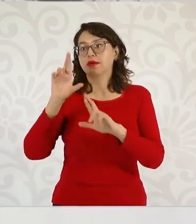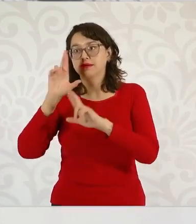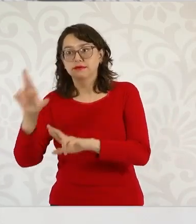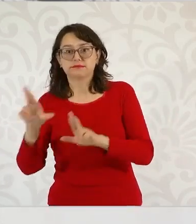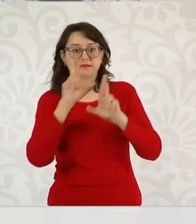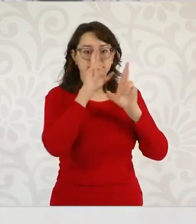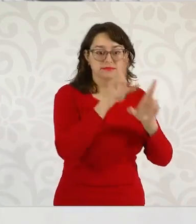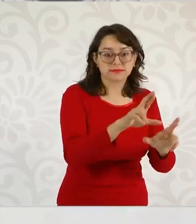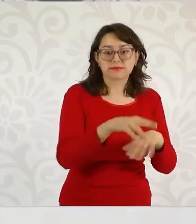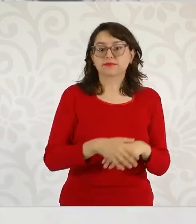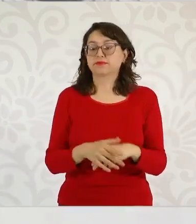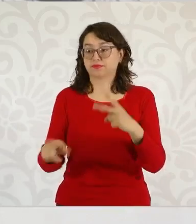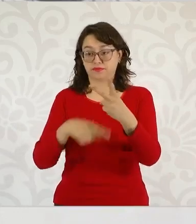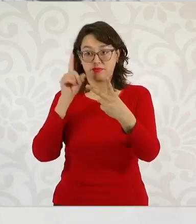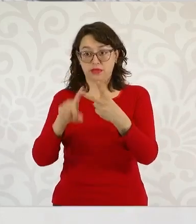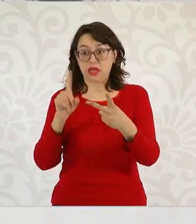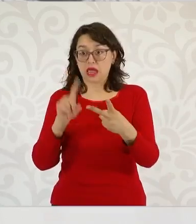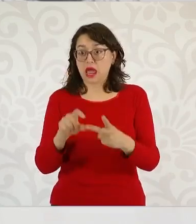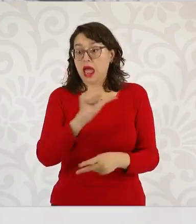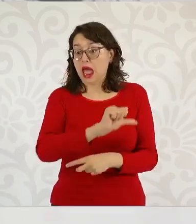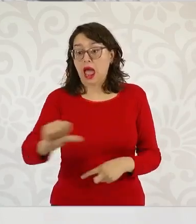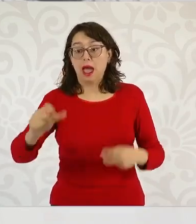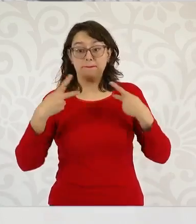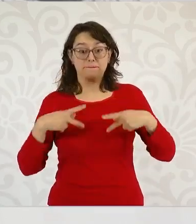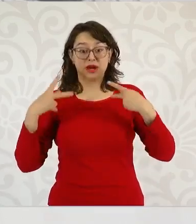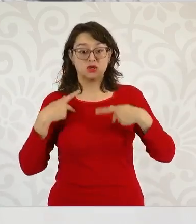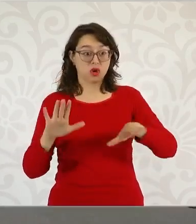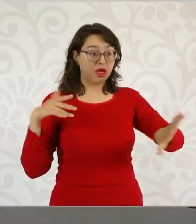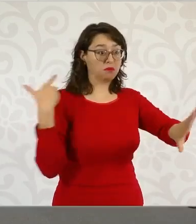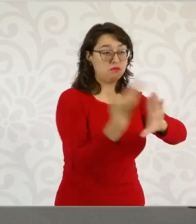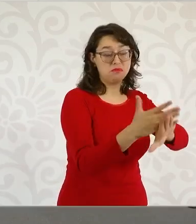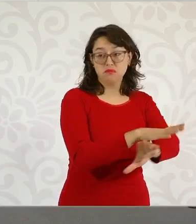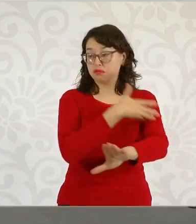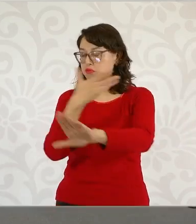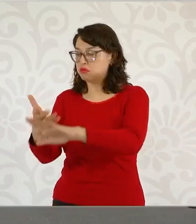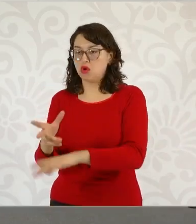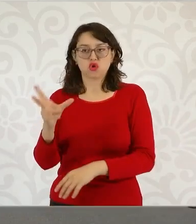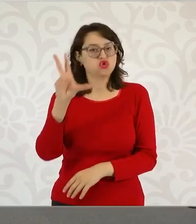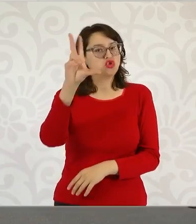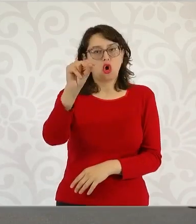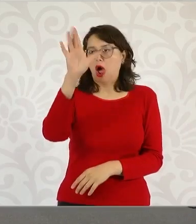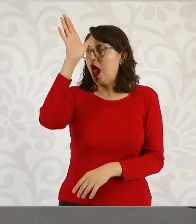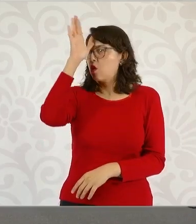lo vamos a hacer. ¿En qué marco nos movemos? En el marco del